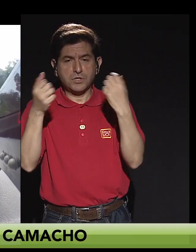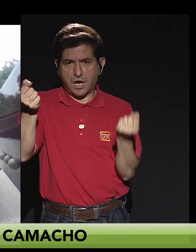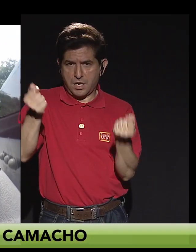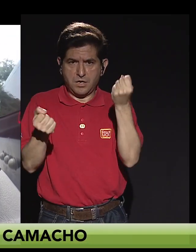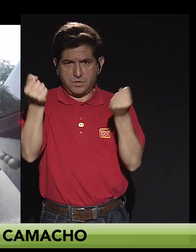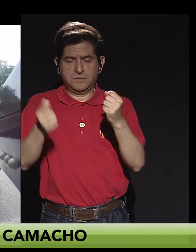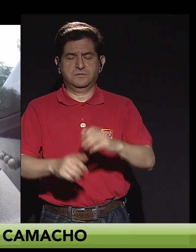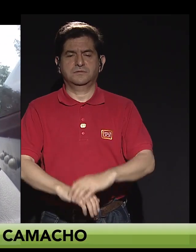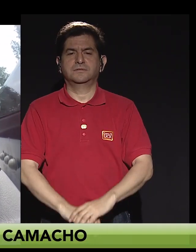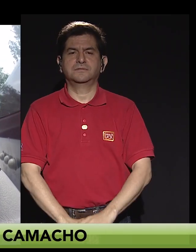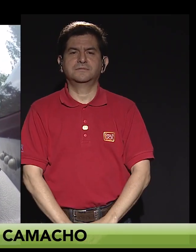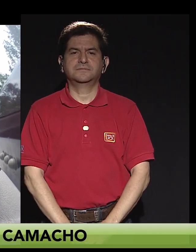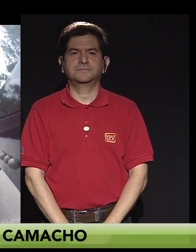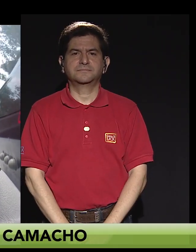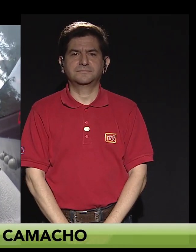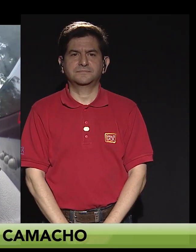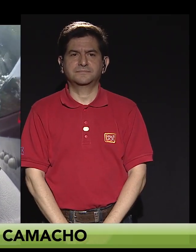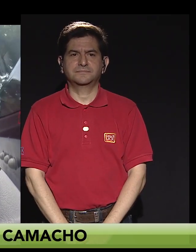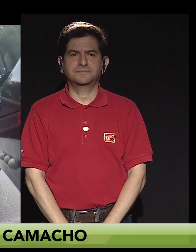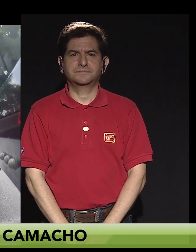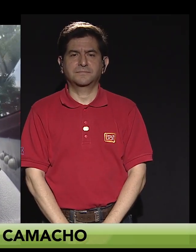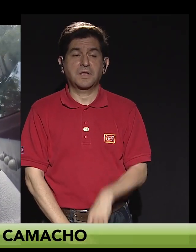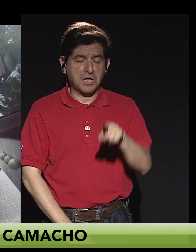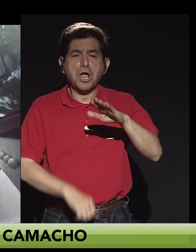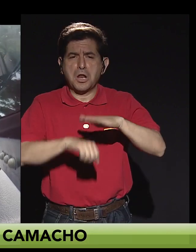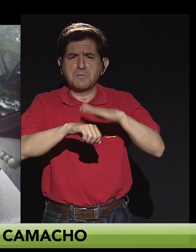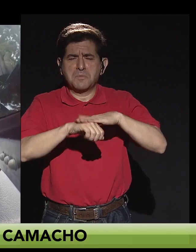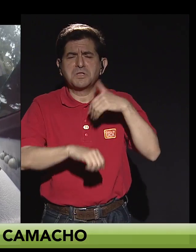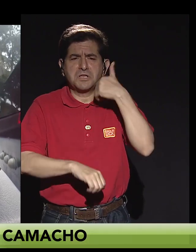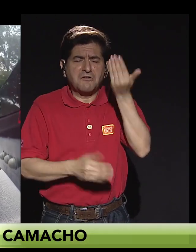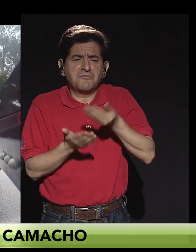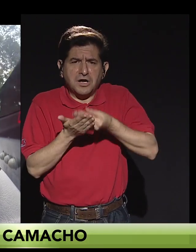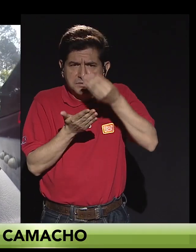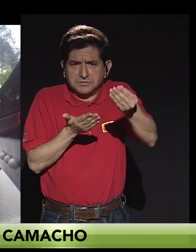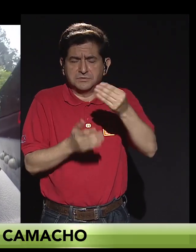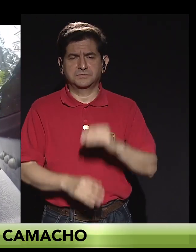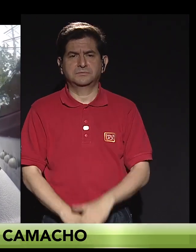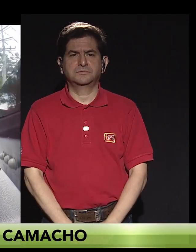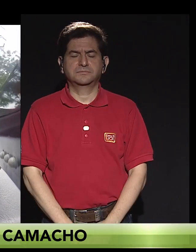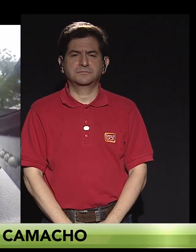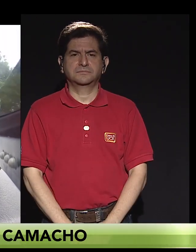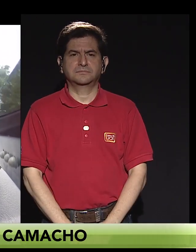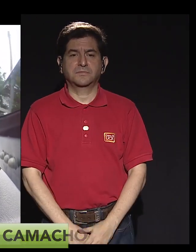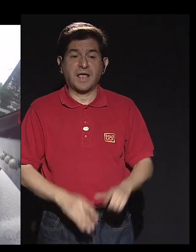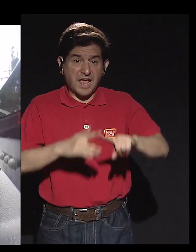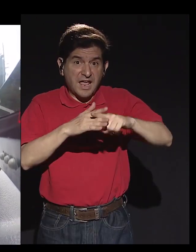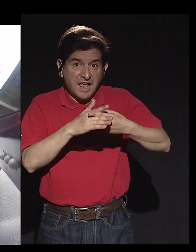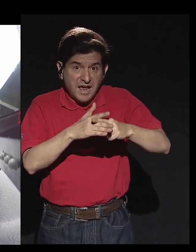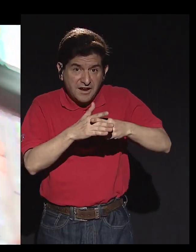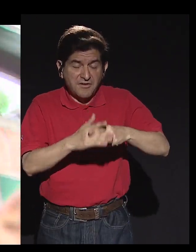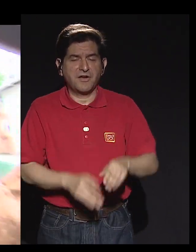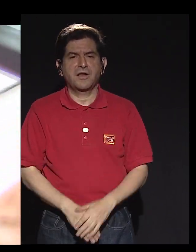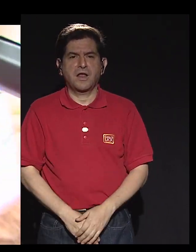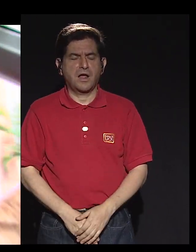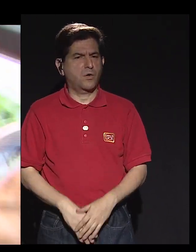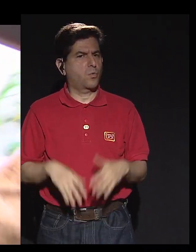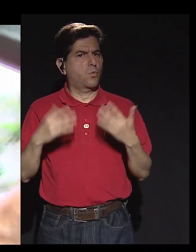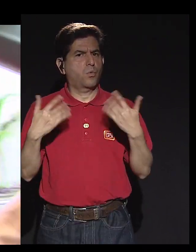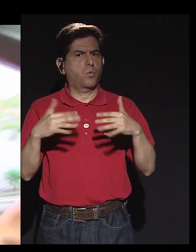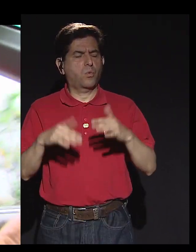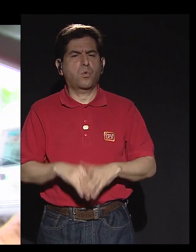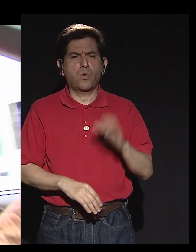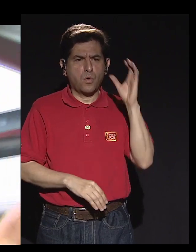traía y llevaba muchas facilidades, pero los repuestos de Mercedes hay que ir a